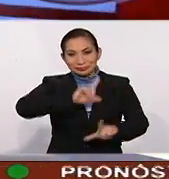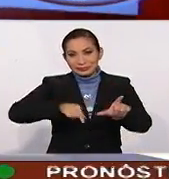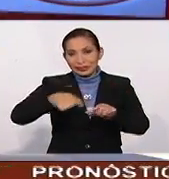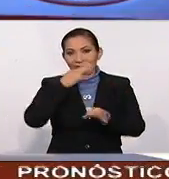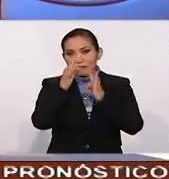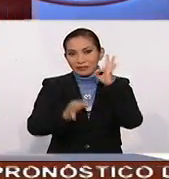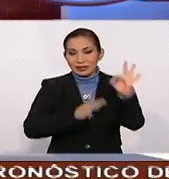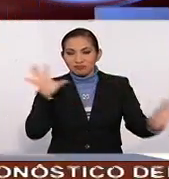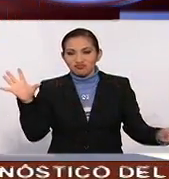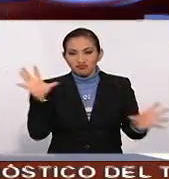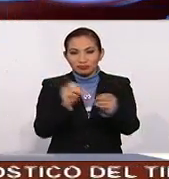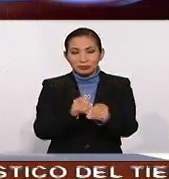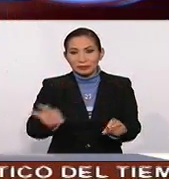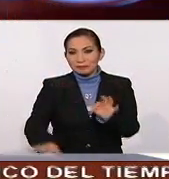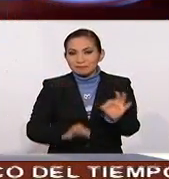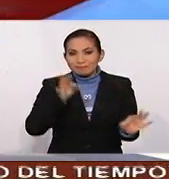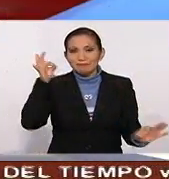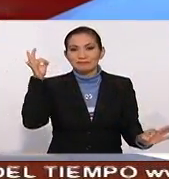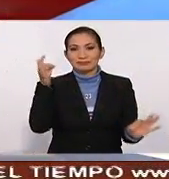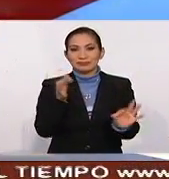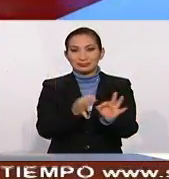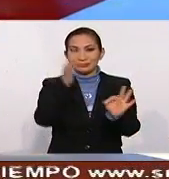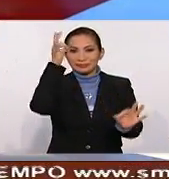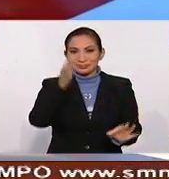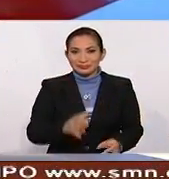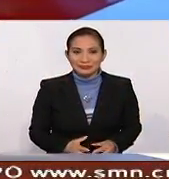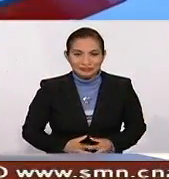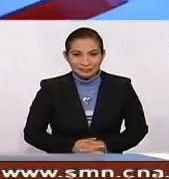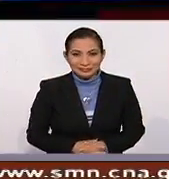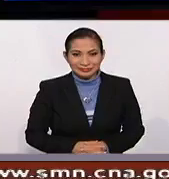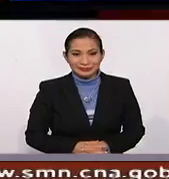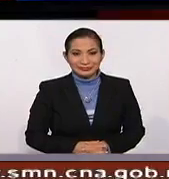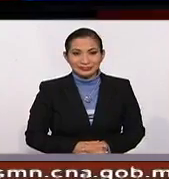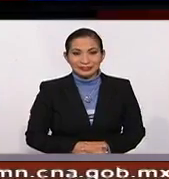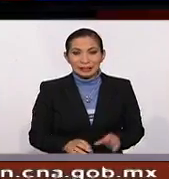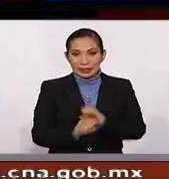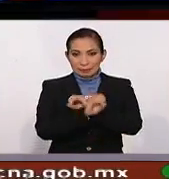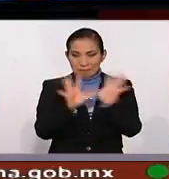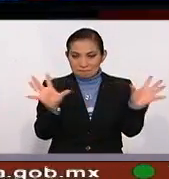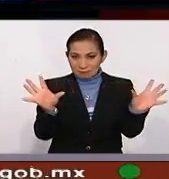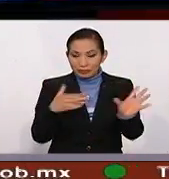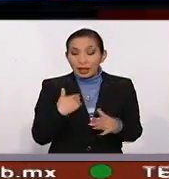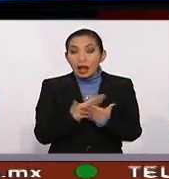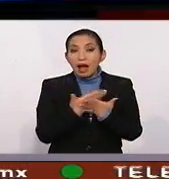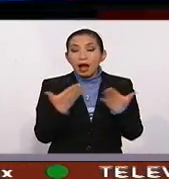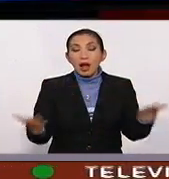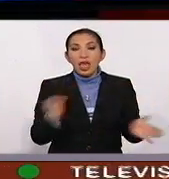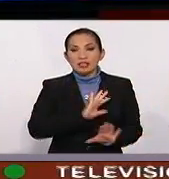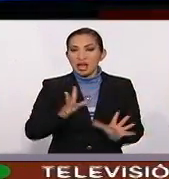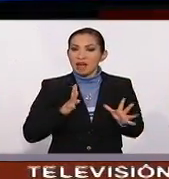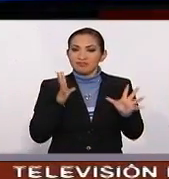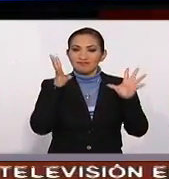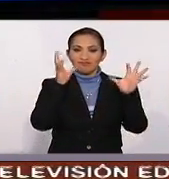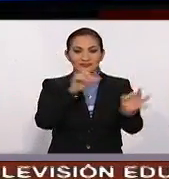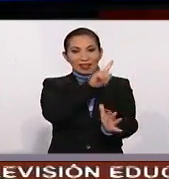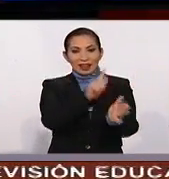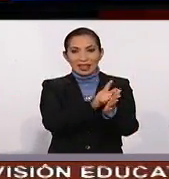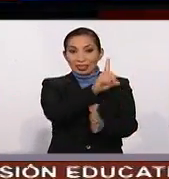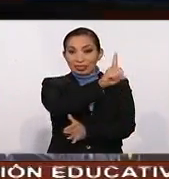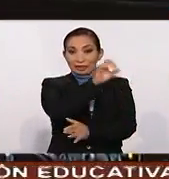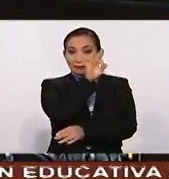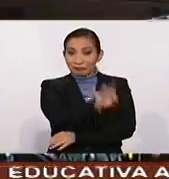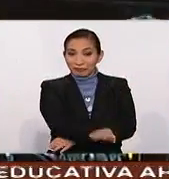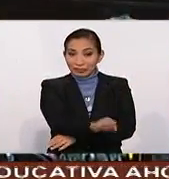su informativo y le tenemos toda la información al día. Así es, y ahora sí, ya es oficial por ley, el Distrito